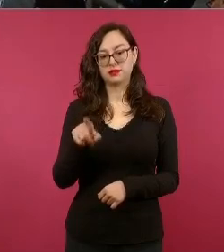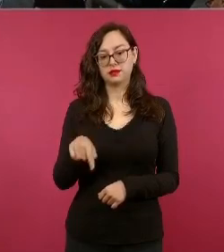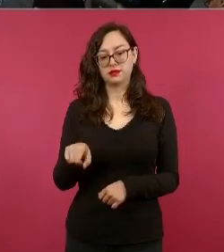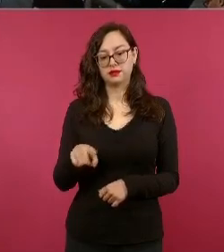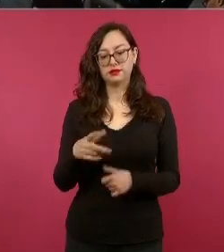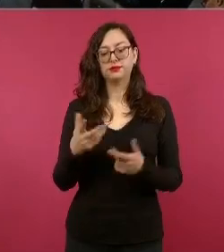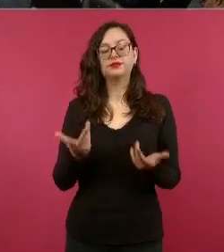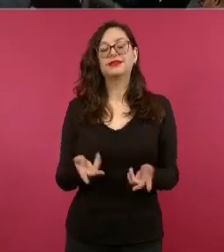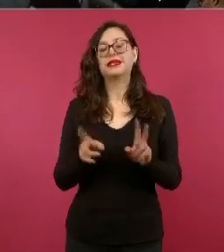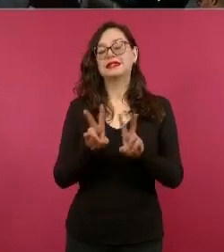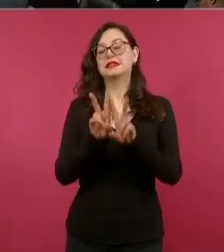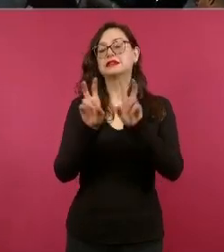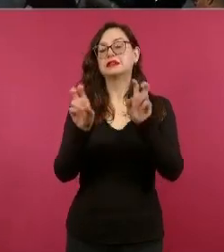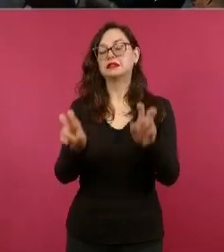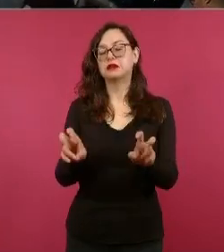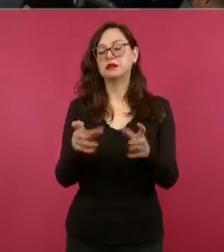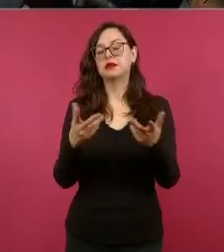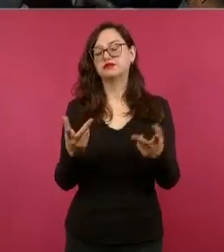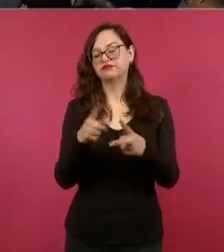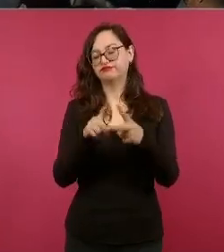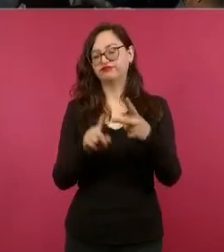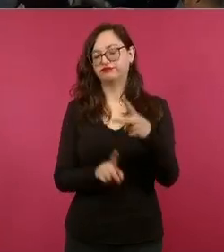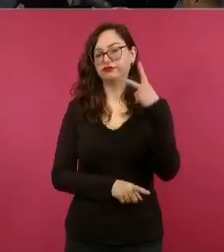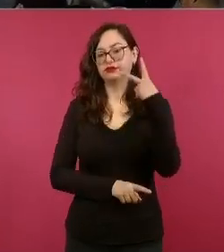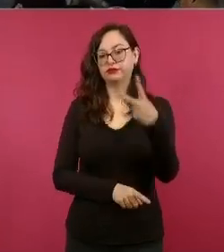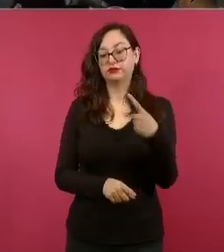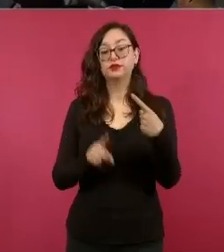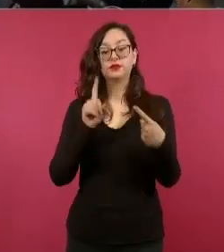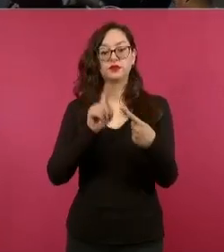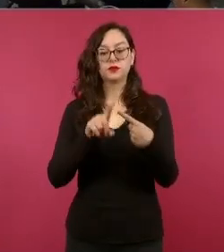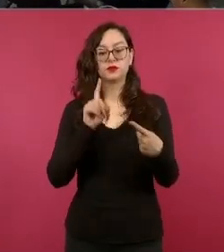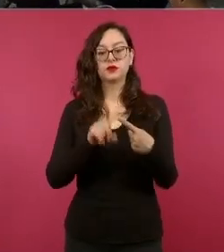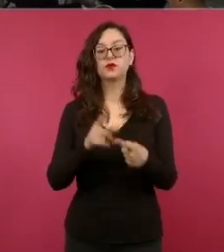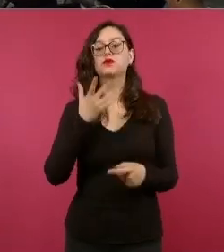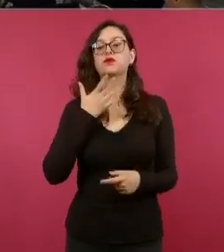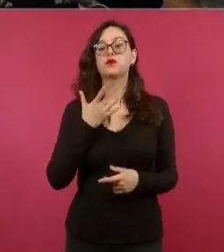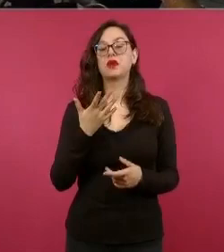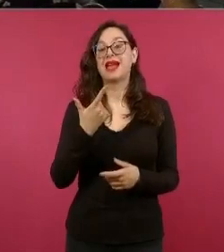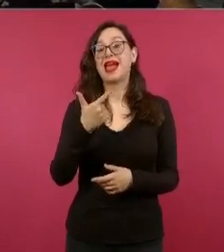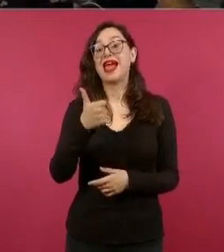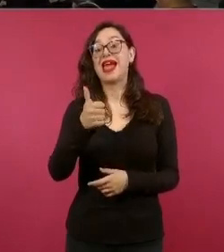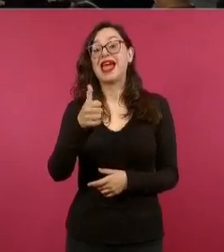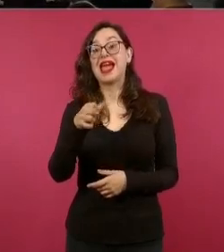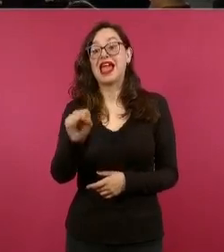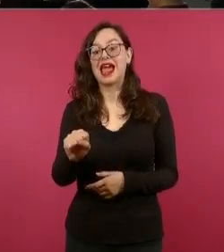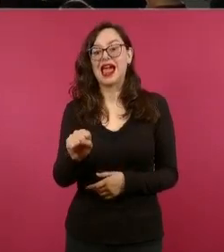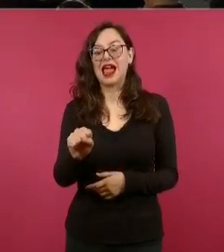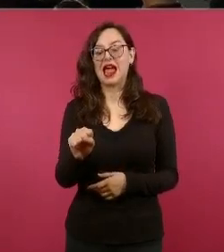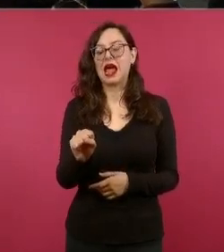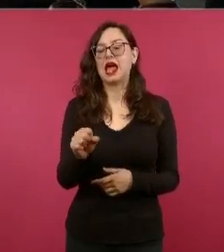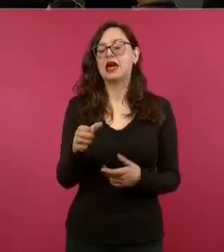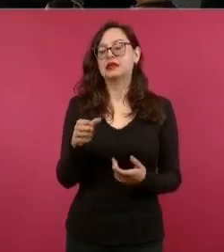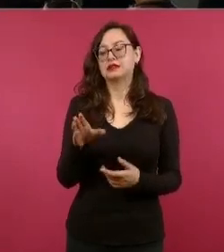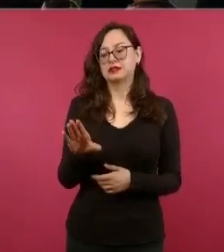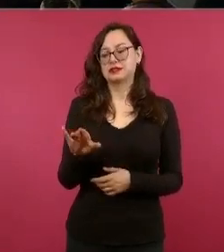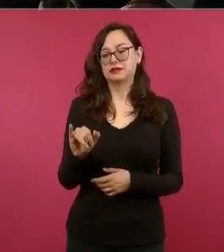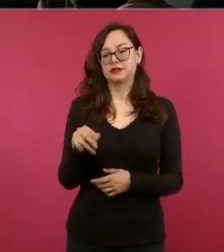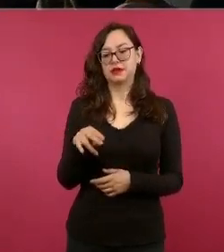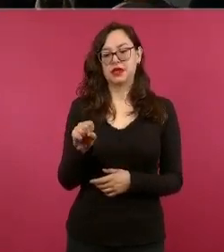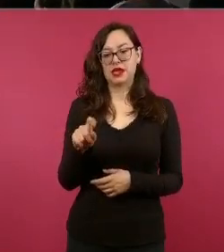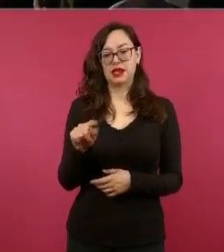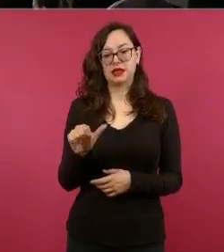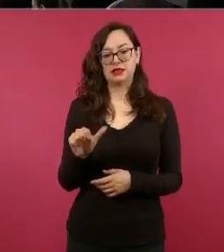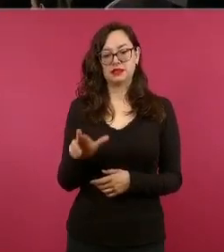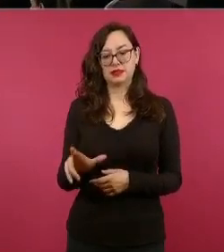al gas bienestar, donde varias familias se encuentran preocupados por el hecho de que cuando quieren cambiar su cilindro no lo